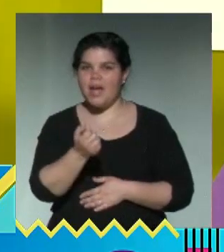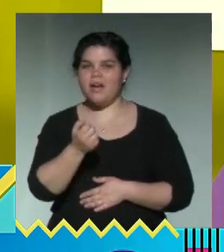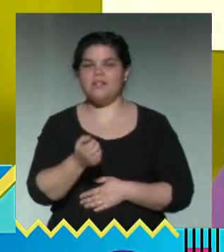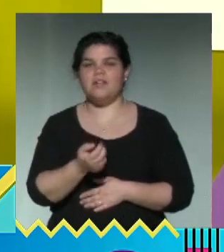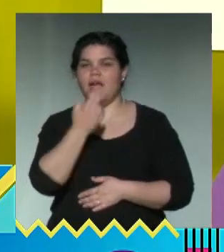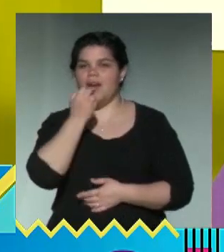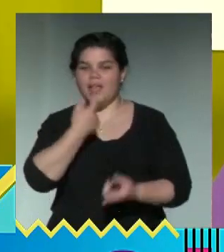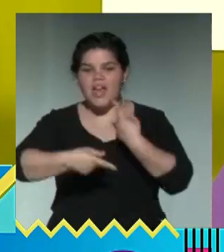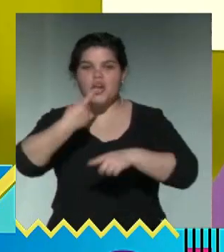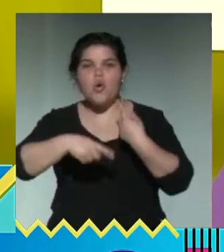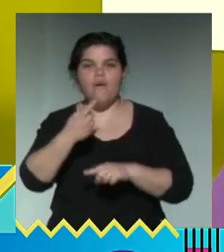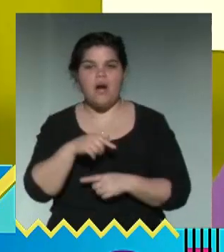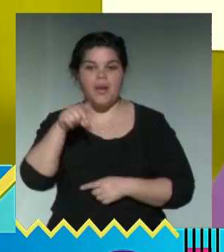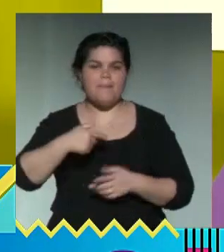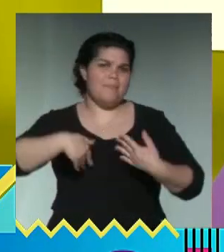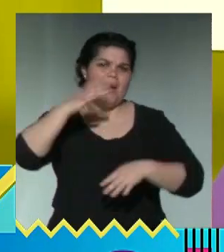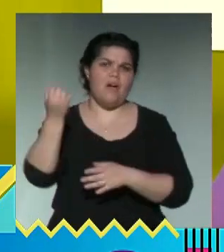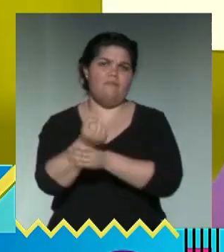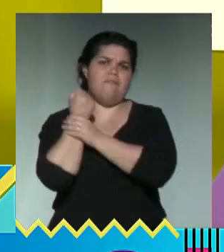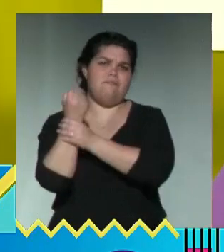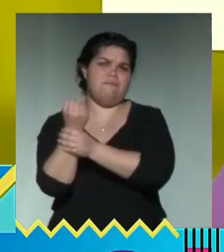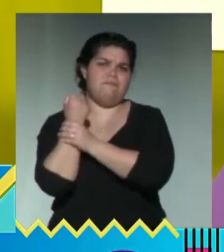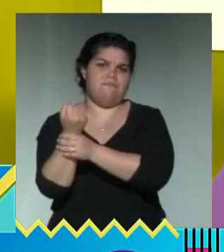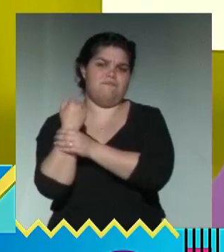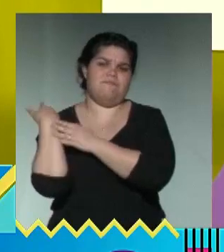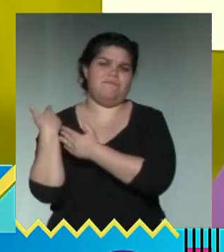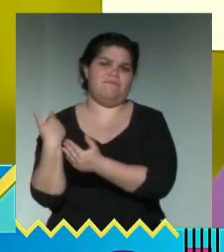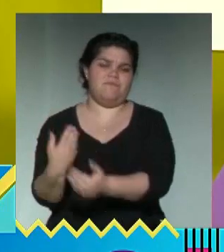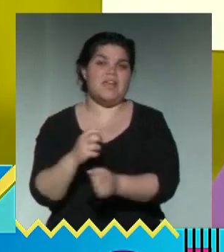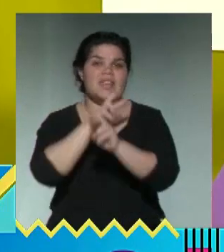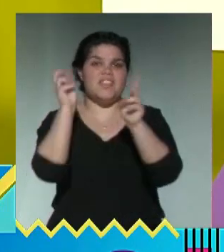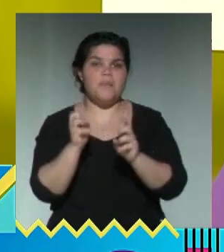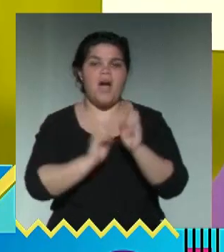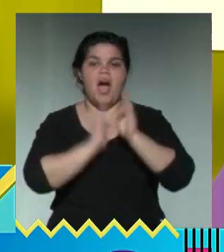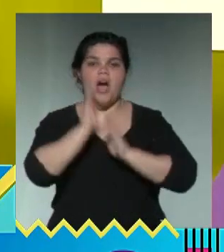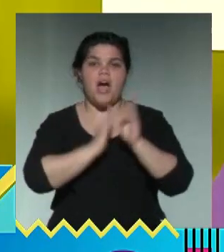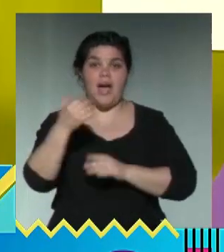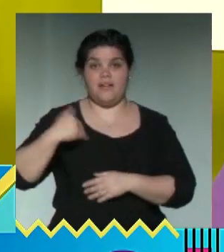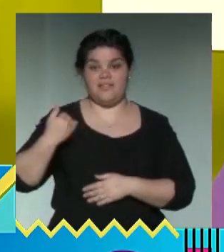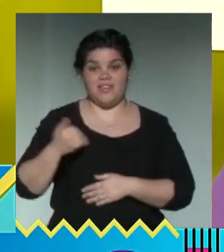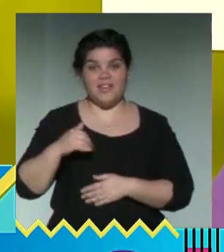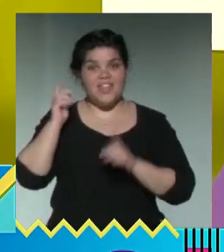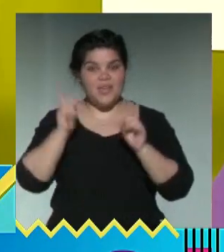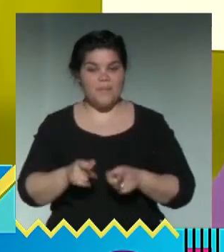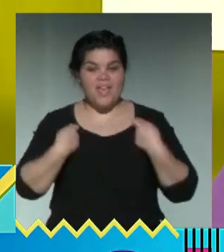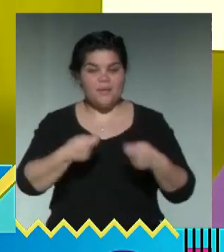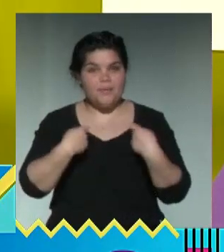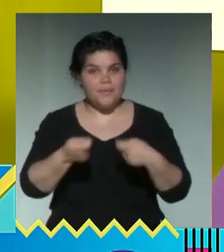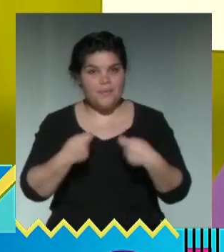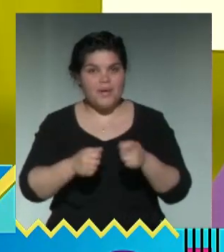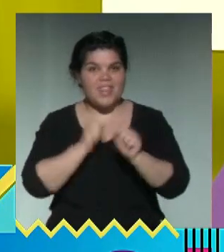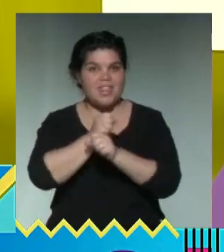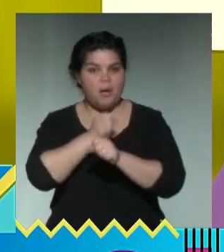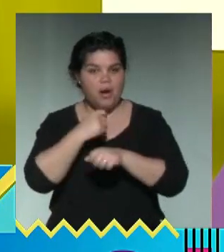renovables quizás han sido estrellas en estos últimos 2 años en relación a la industria argentina, sobre todo en términos de inversiones y de generación de